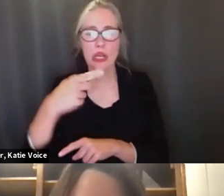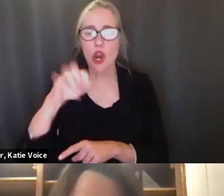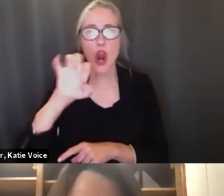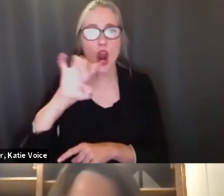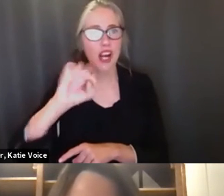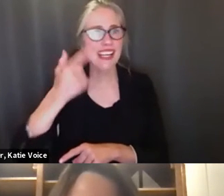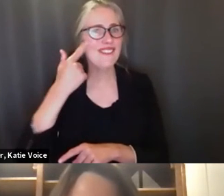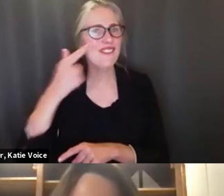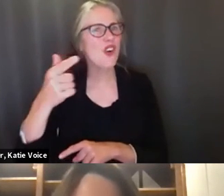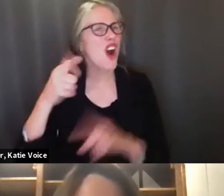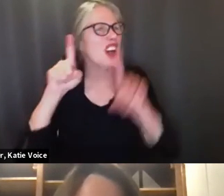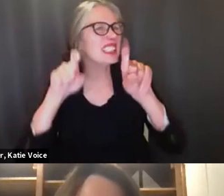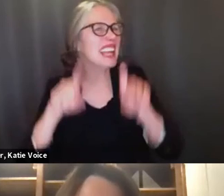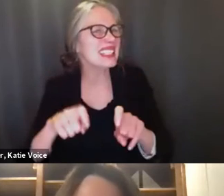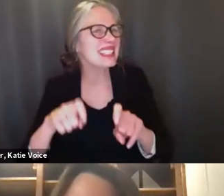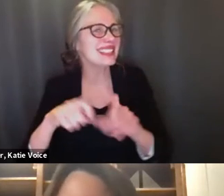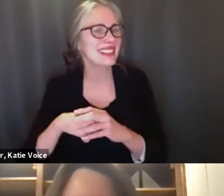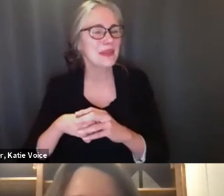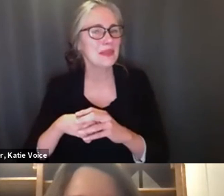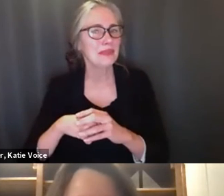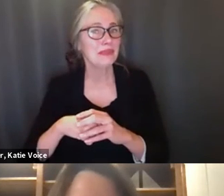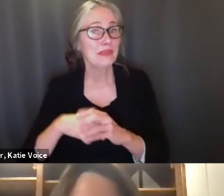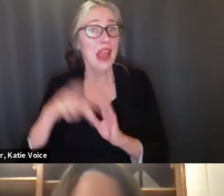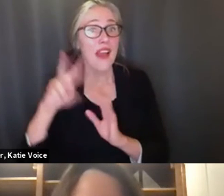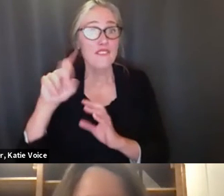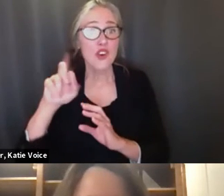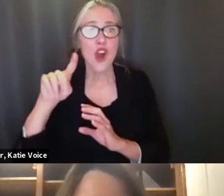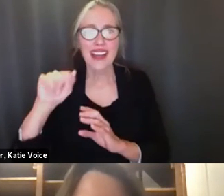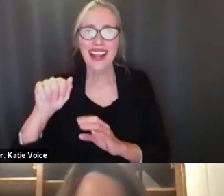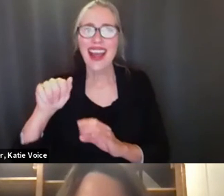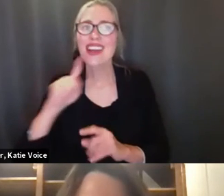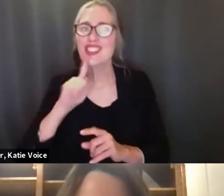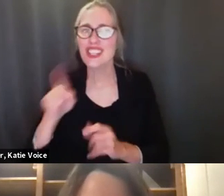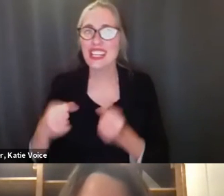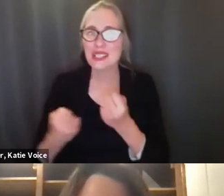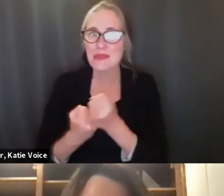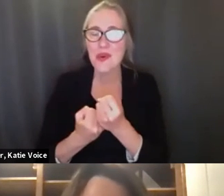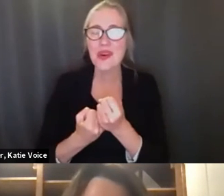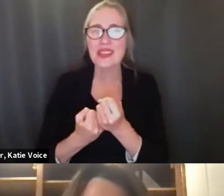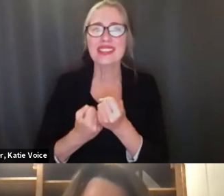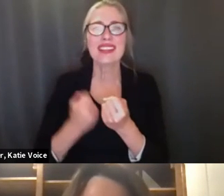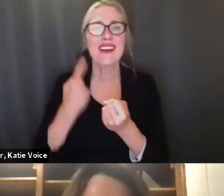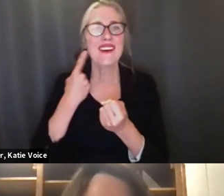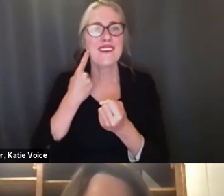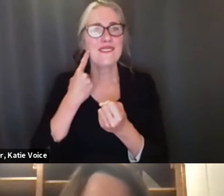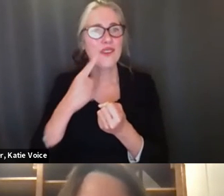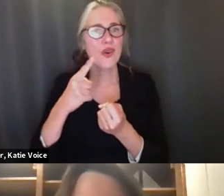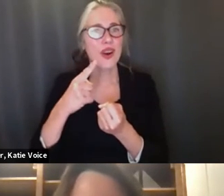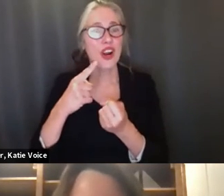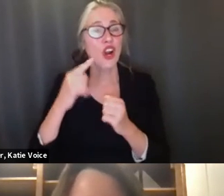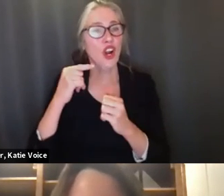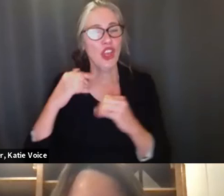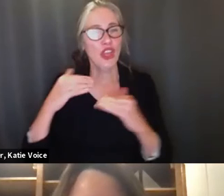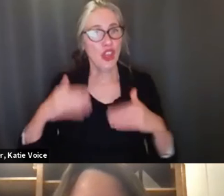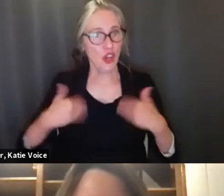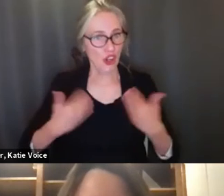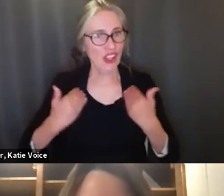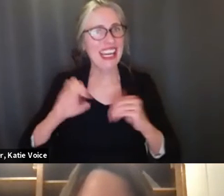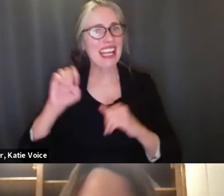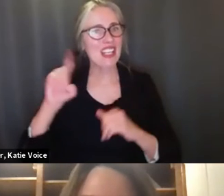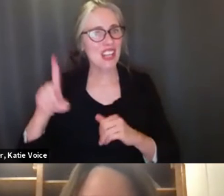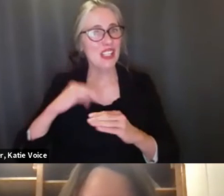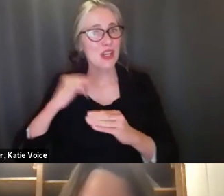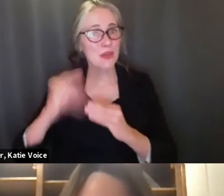la escuela piloto. Verónica siempre está muy de acuerdo con este tipo de programas. Sí, esto es un